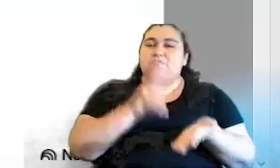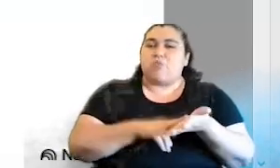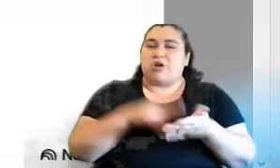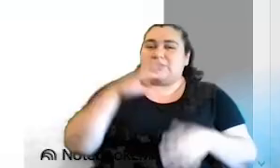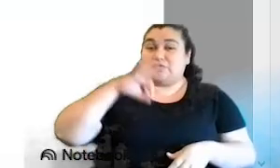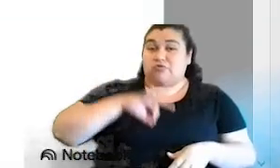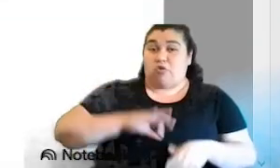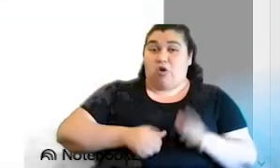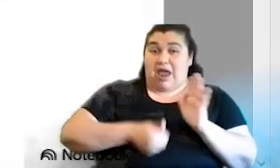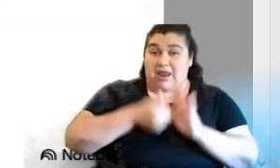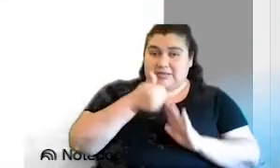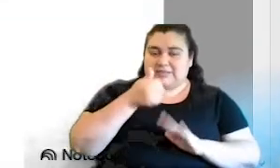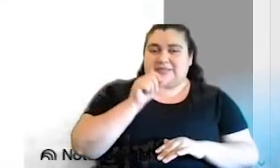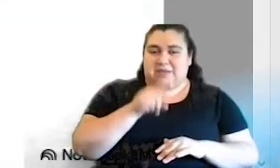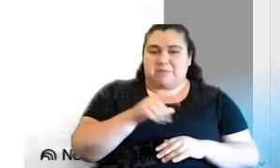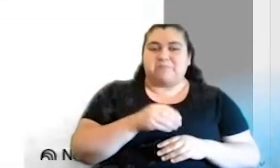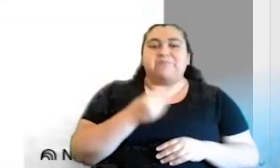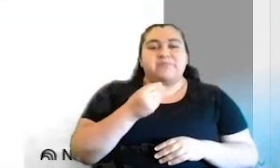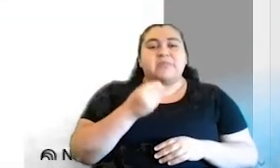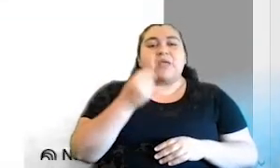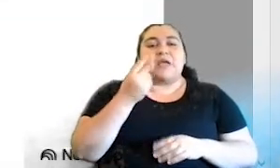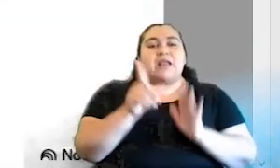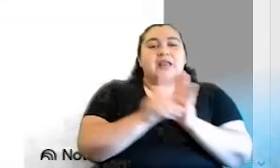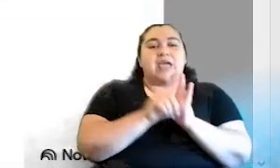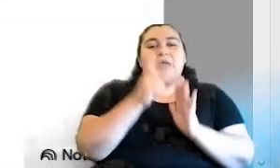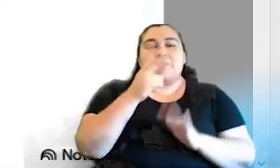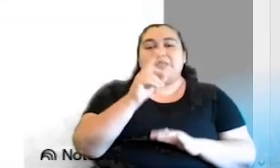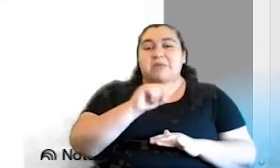leer a la ley madre, la 20.628.